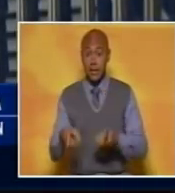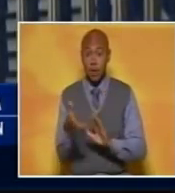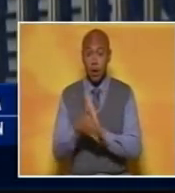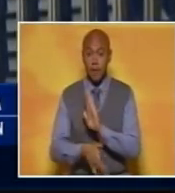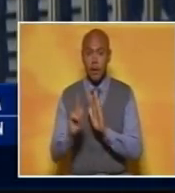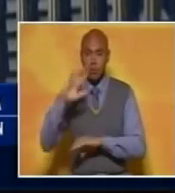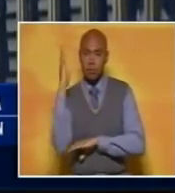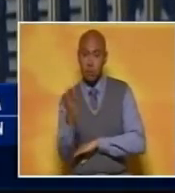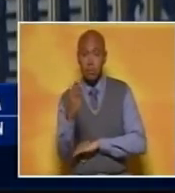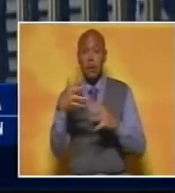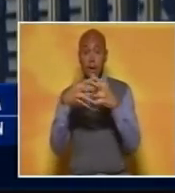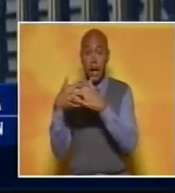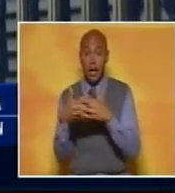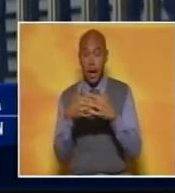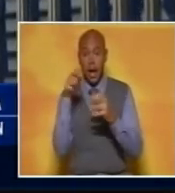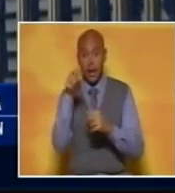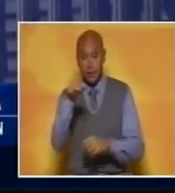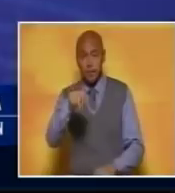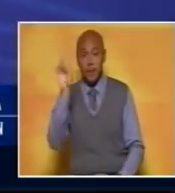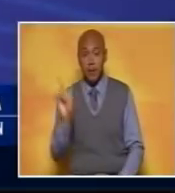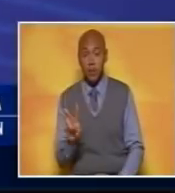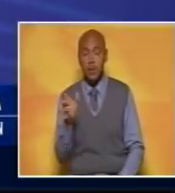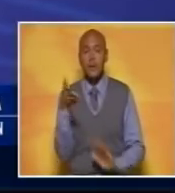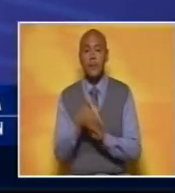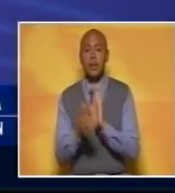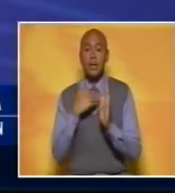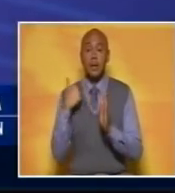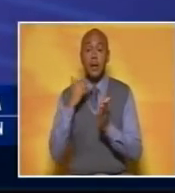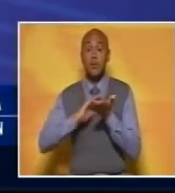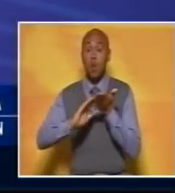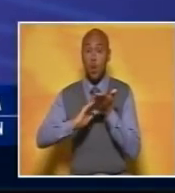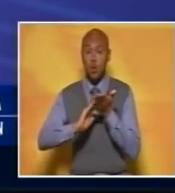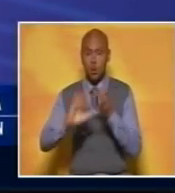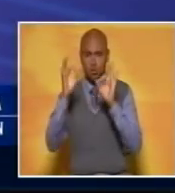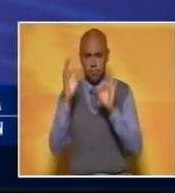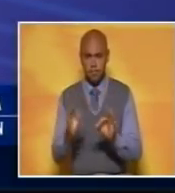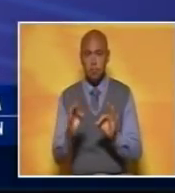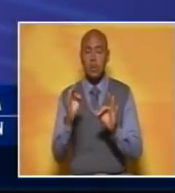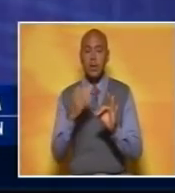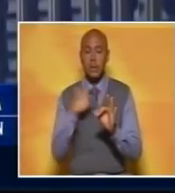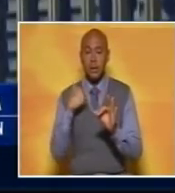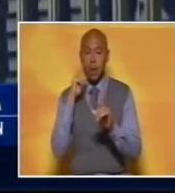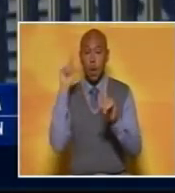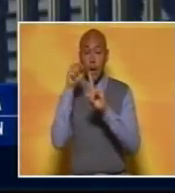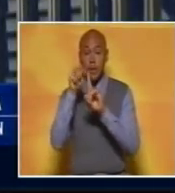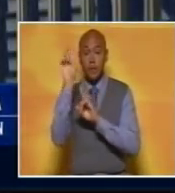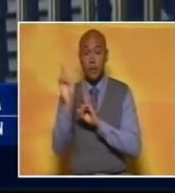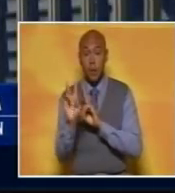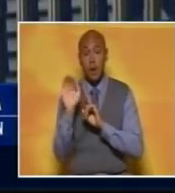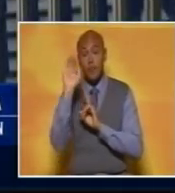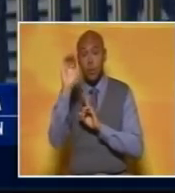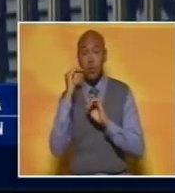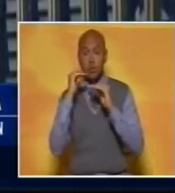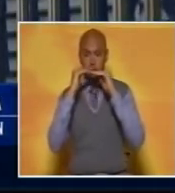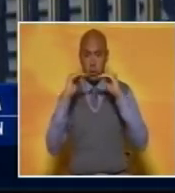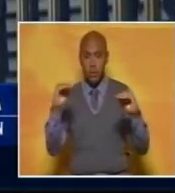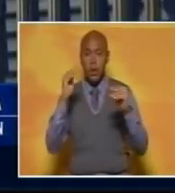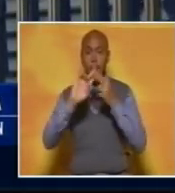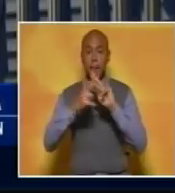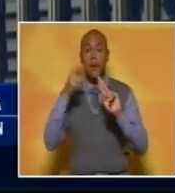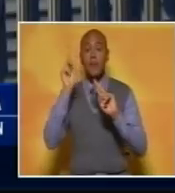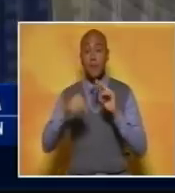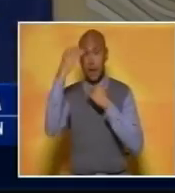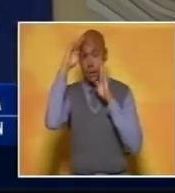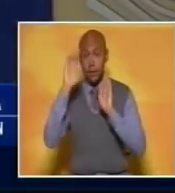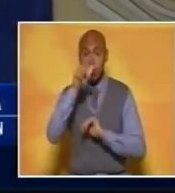pretenden contribuir a promover la adopción de soluciones democráticas para garantizar la estabilidad política del país y permitir atender las necesidades